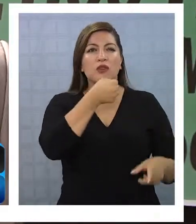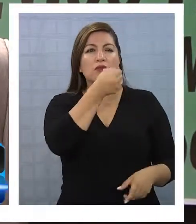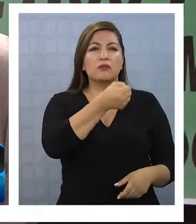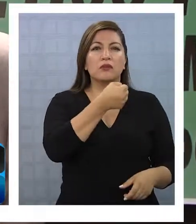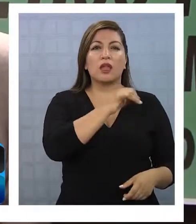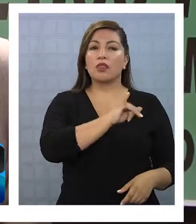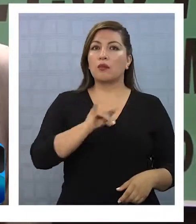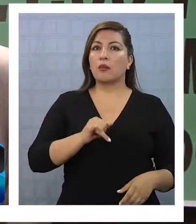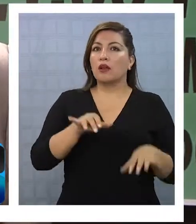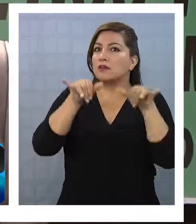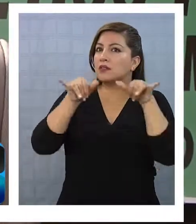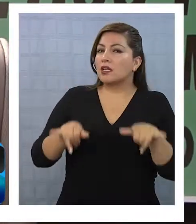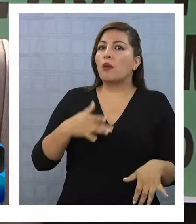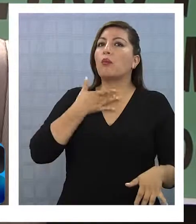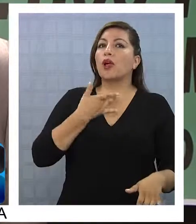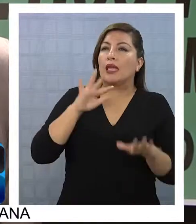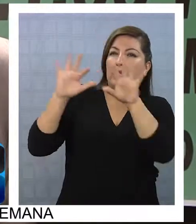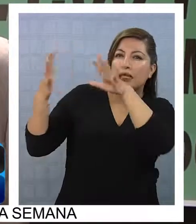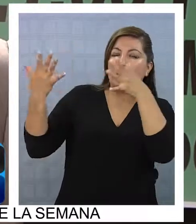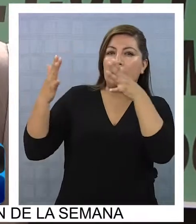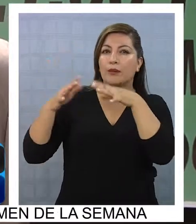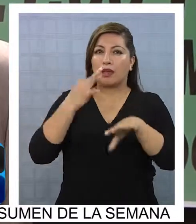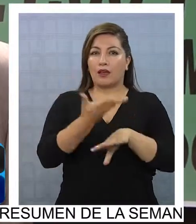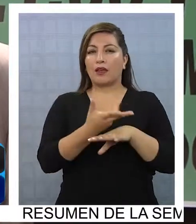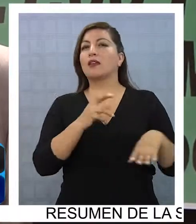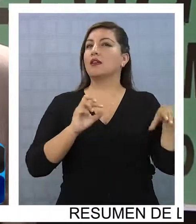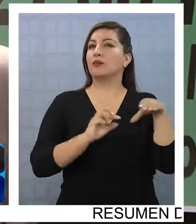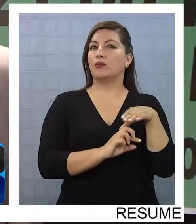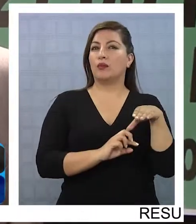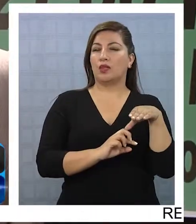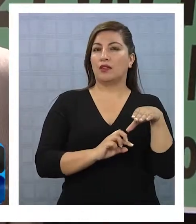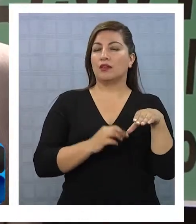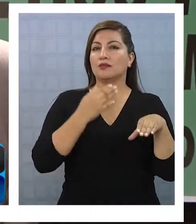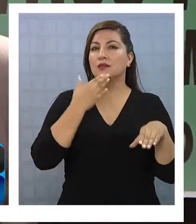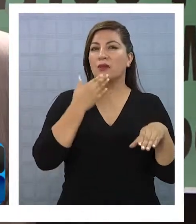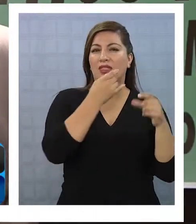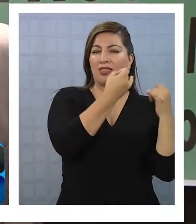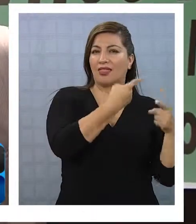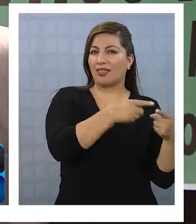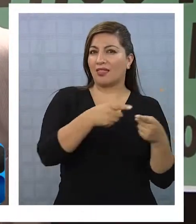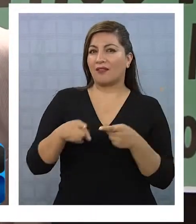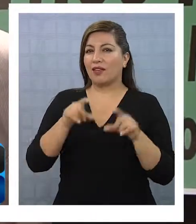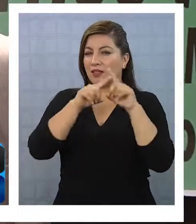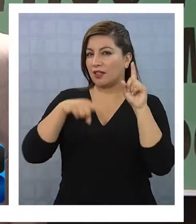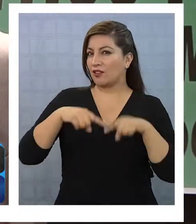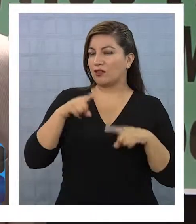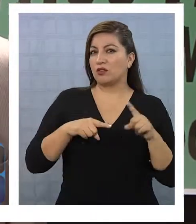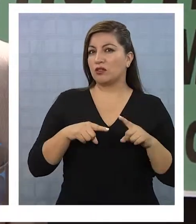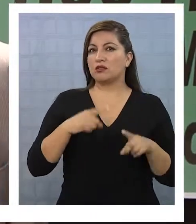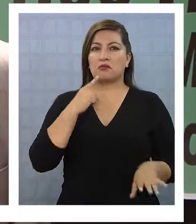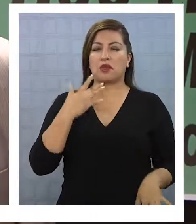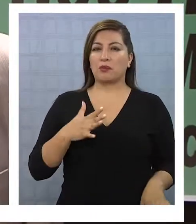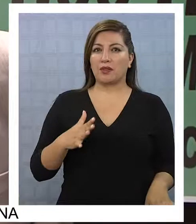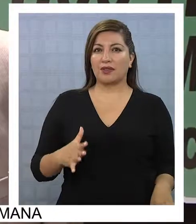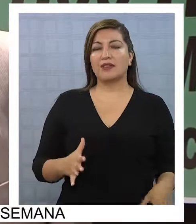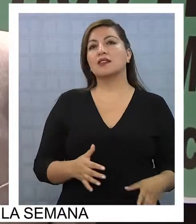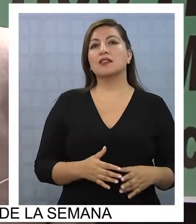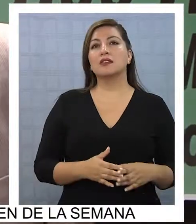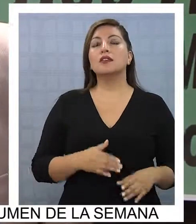con el clima, con las cosas que tenemos en Pica, que son muchas y variadas, por lo tanto es importante y también